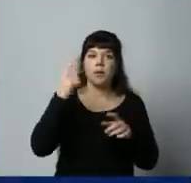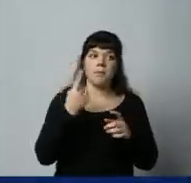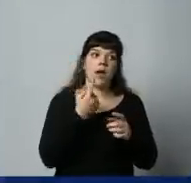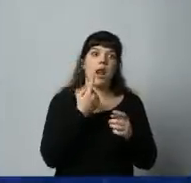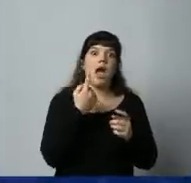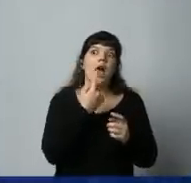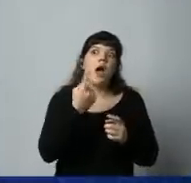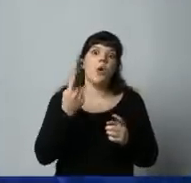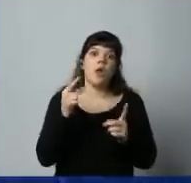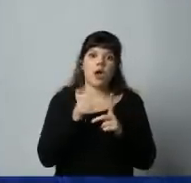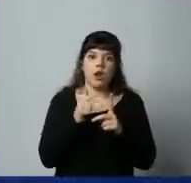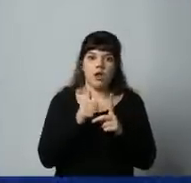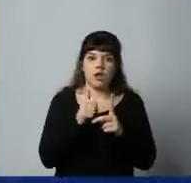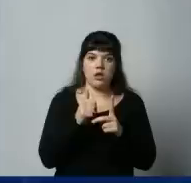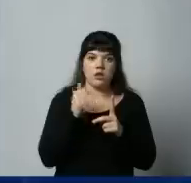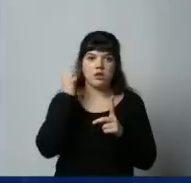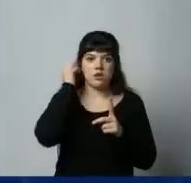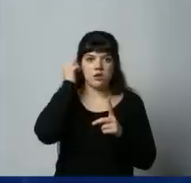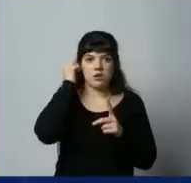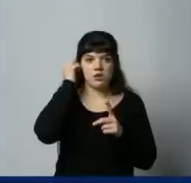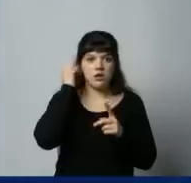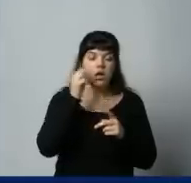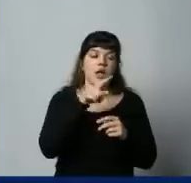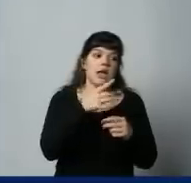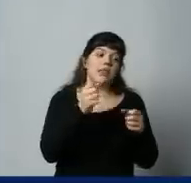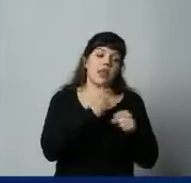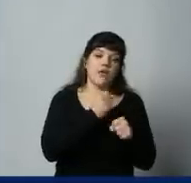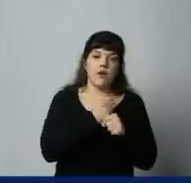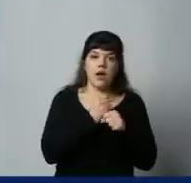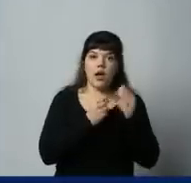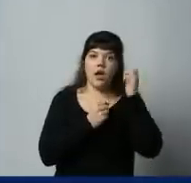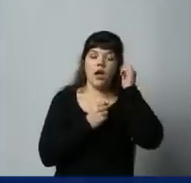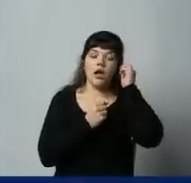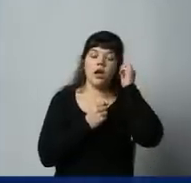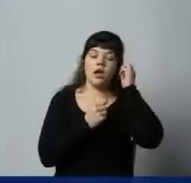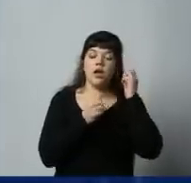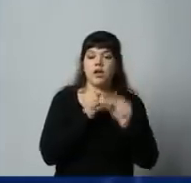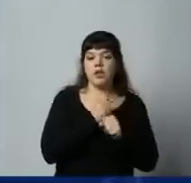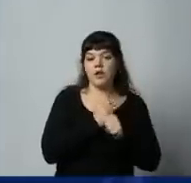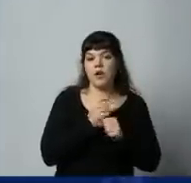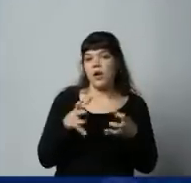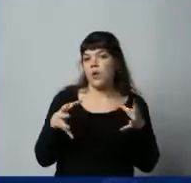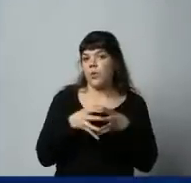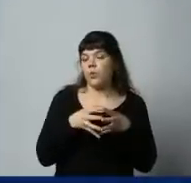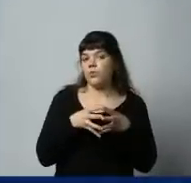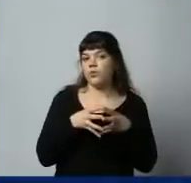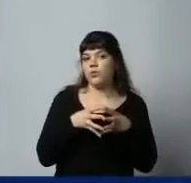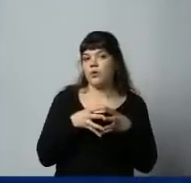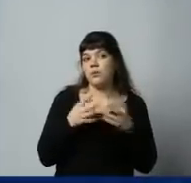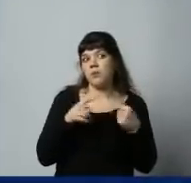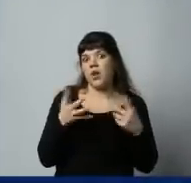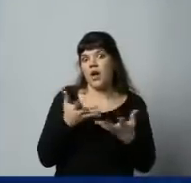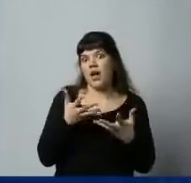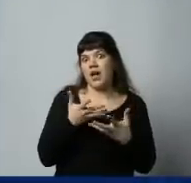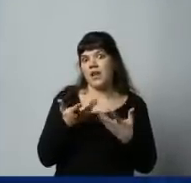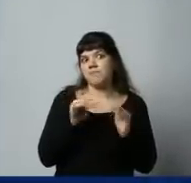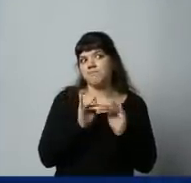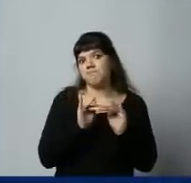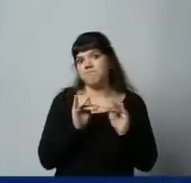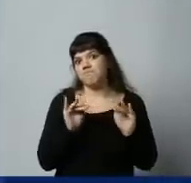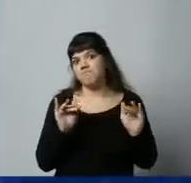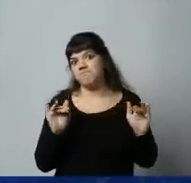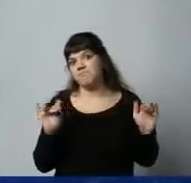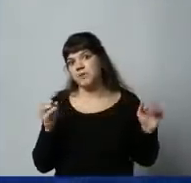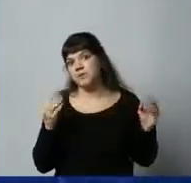alquiler se trabaja en coe jecu eso ha quedado ahora este en el marco del ajuste que